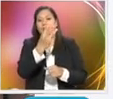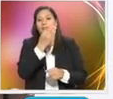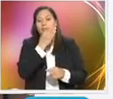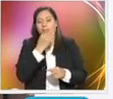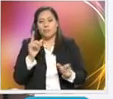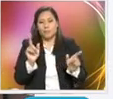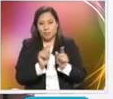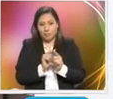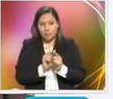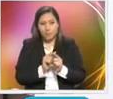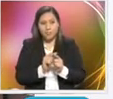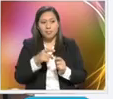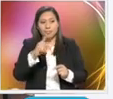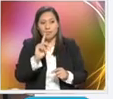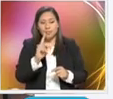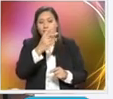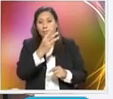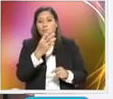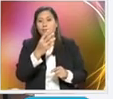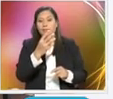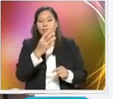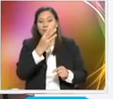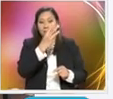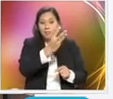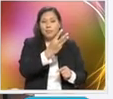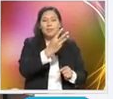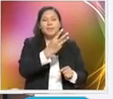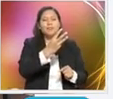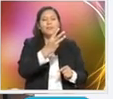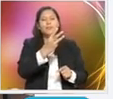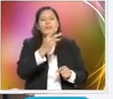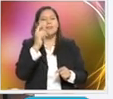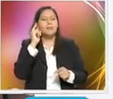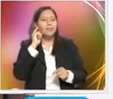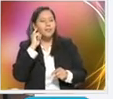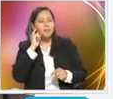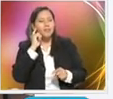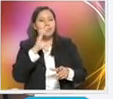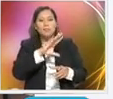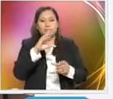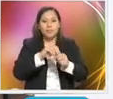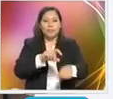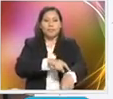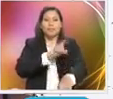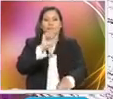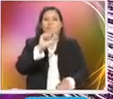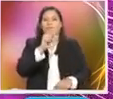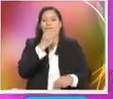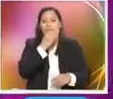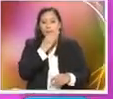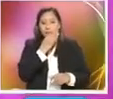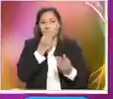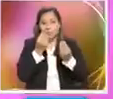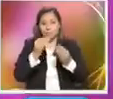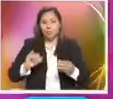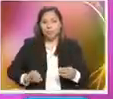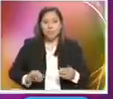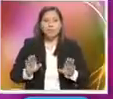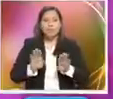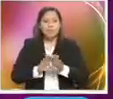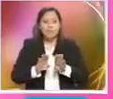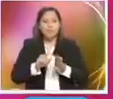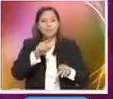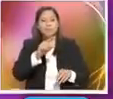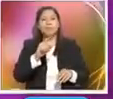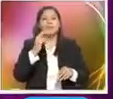minutos, pero los tres paisajes construidos duran 20 minutos y es interesante ver cómo sonido